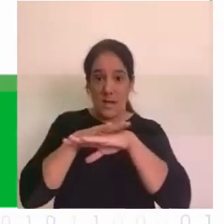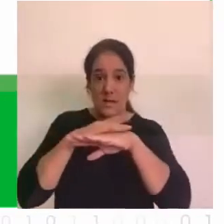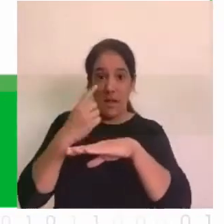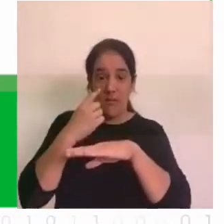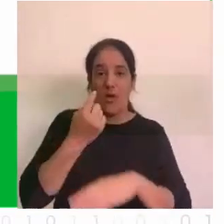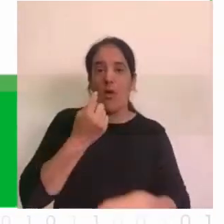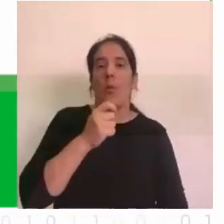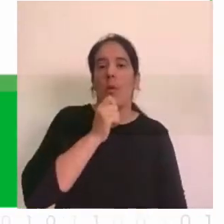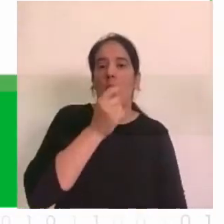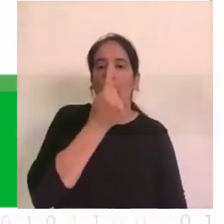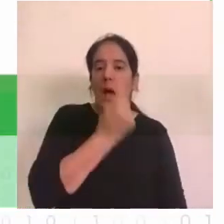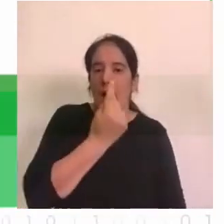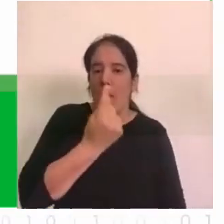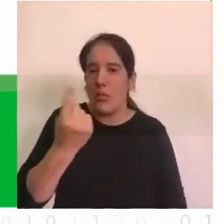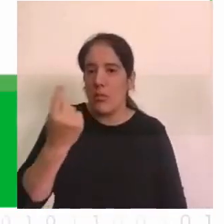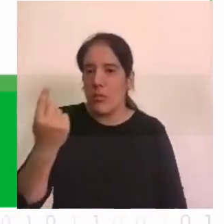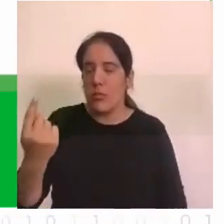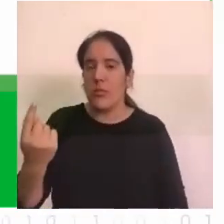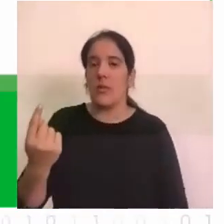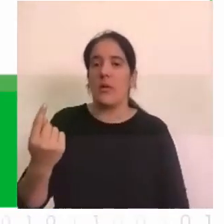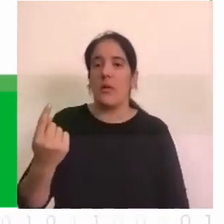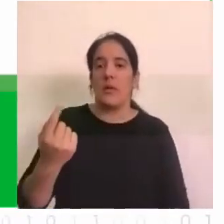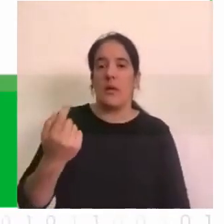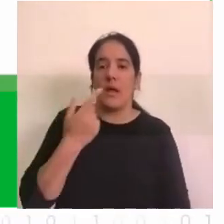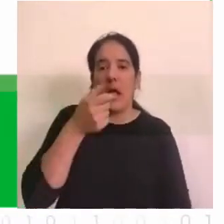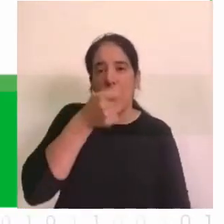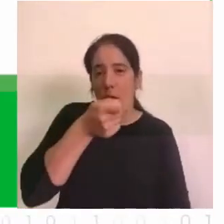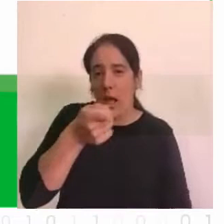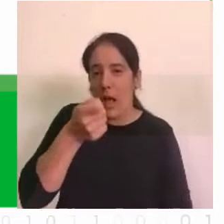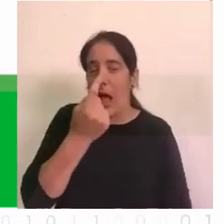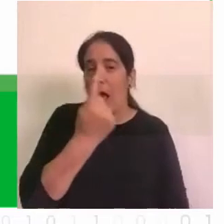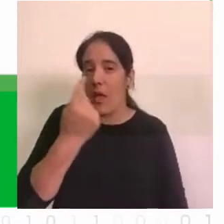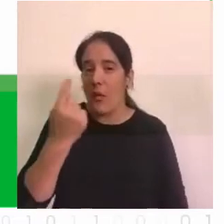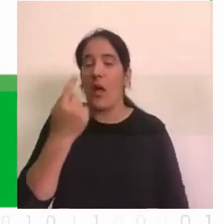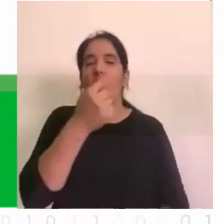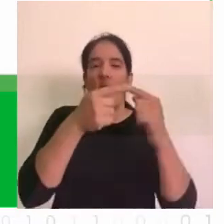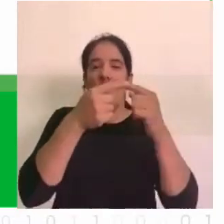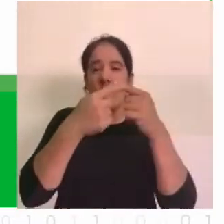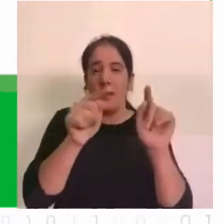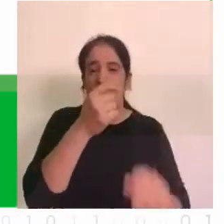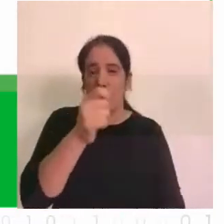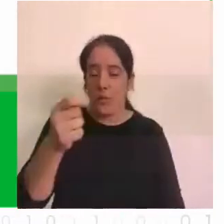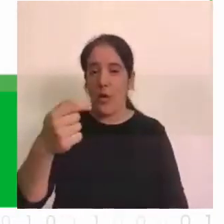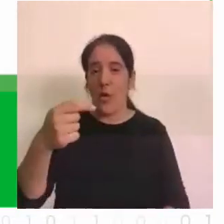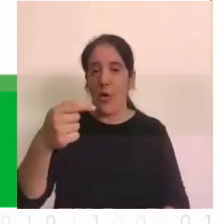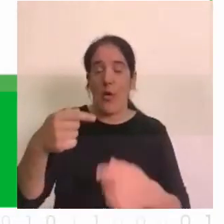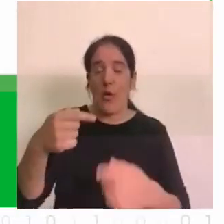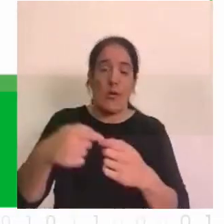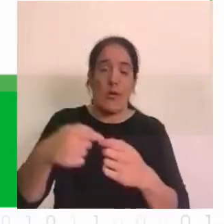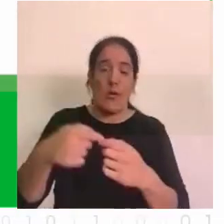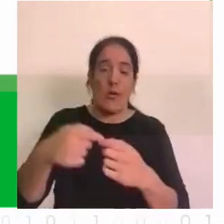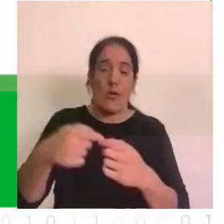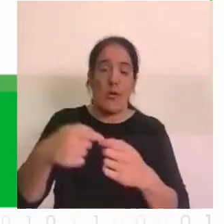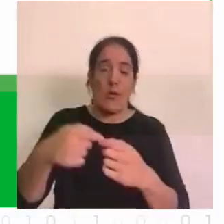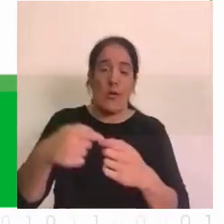estas posiciones, no testear a cada variable contra mi variable de respuesta, contra mi fenotipo, y